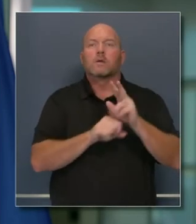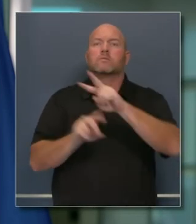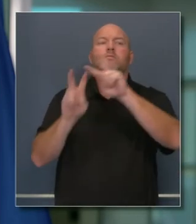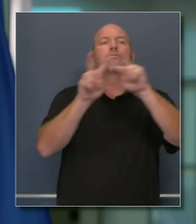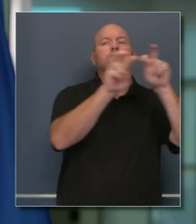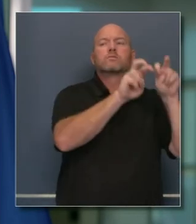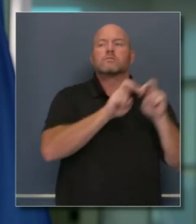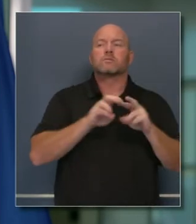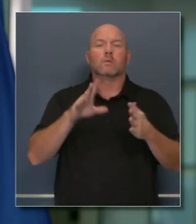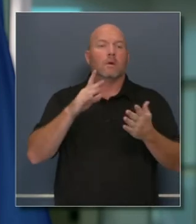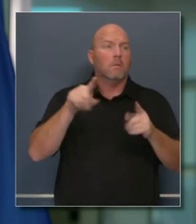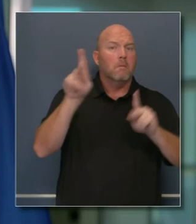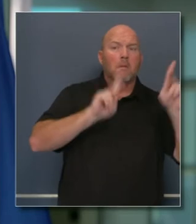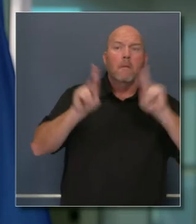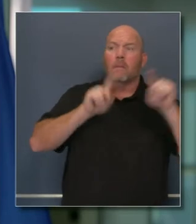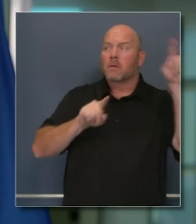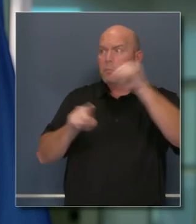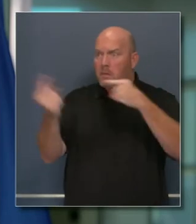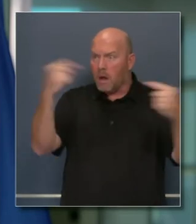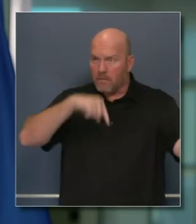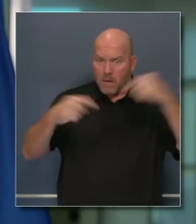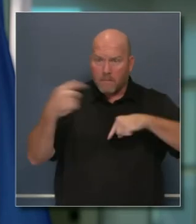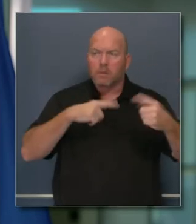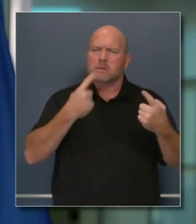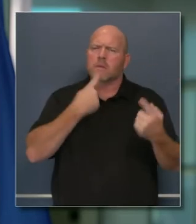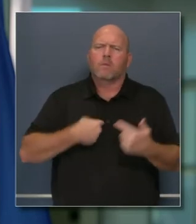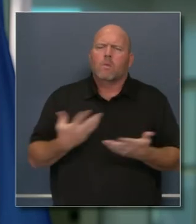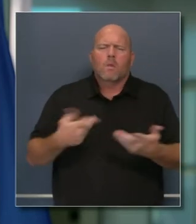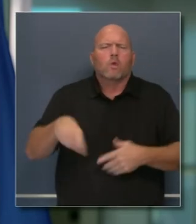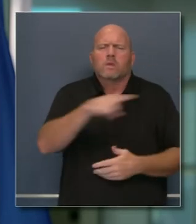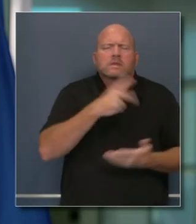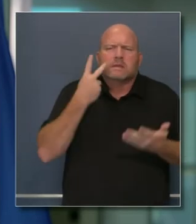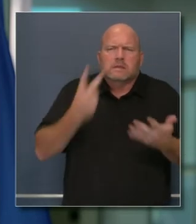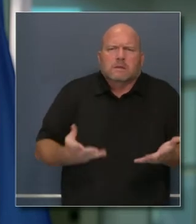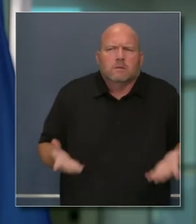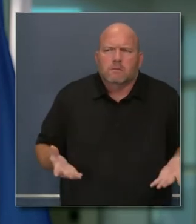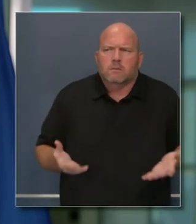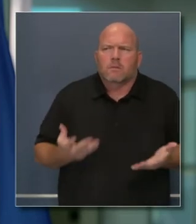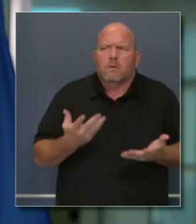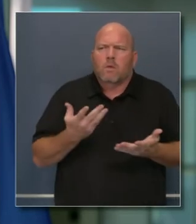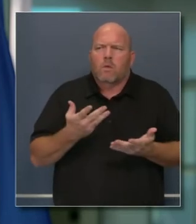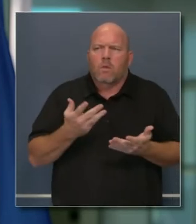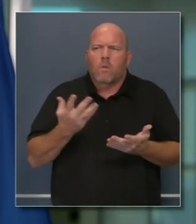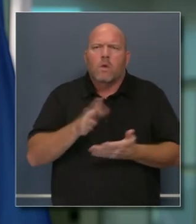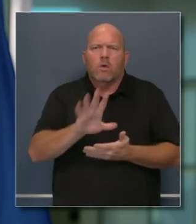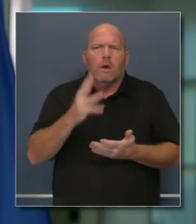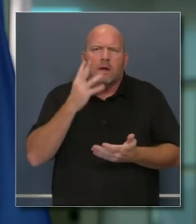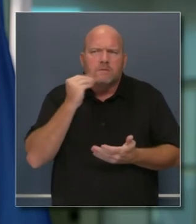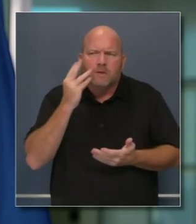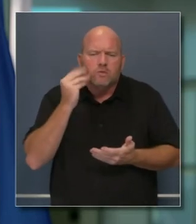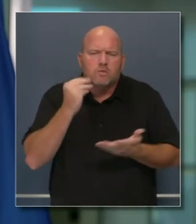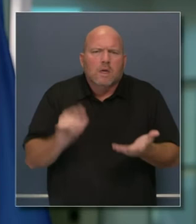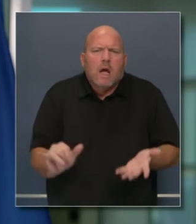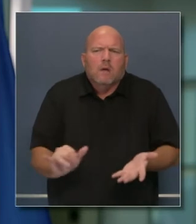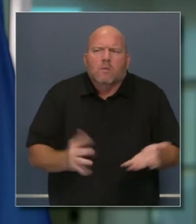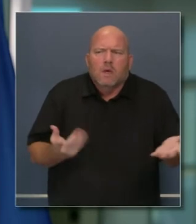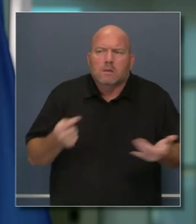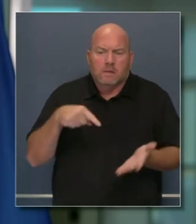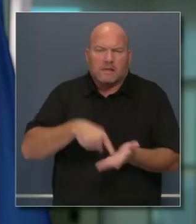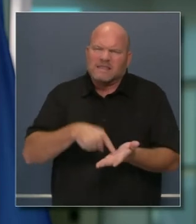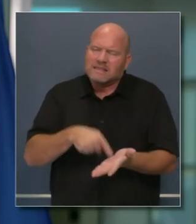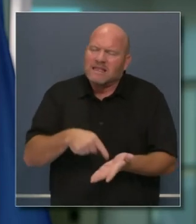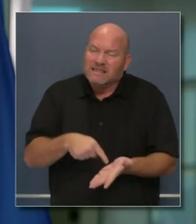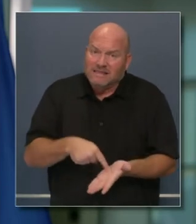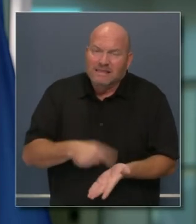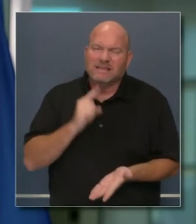no solo hacer que esto sea un ejercicio académico. Quiero que la gente me hable de sus experiencias personales, porque esto va en